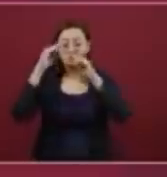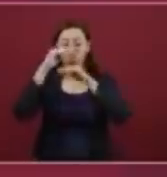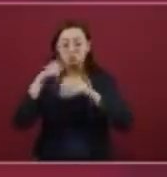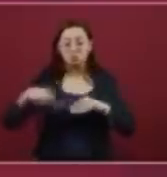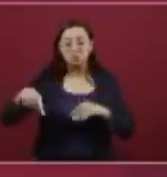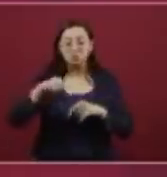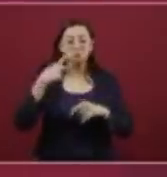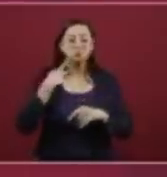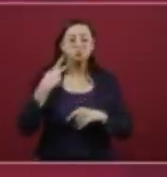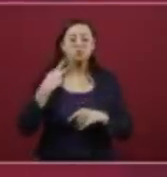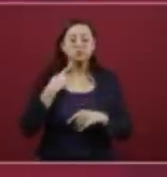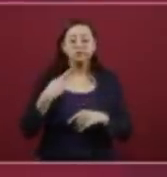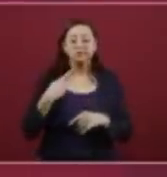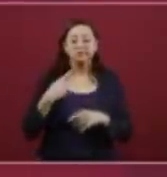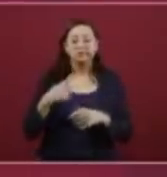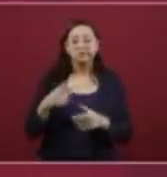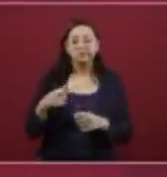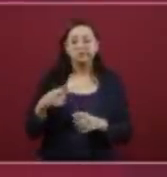Se le dio